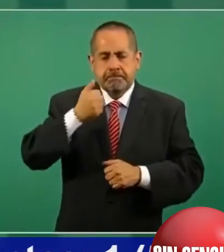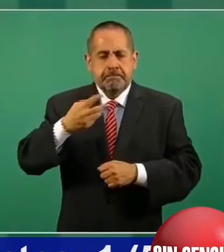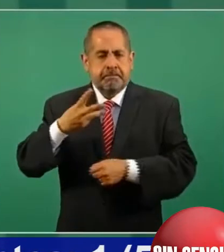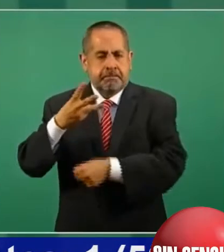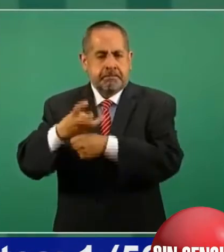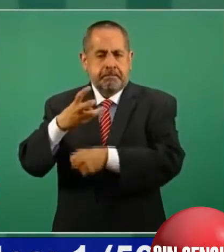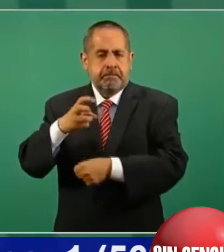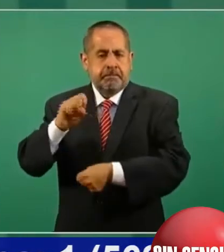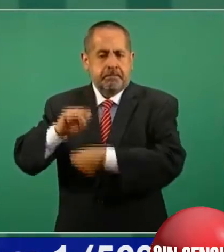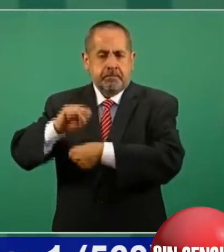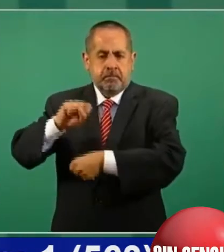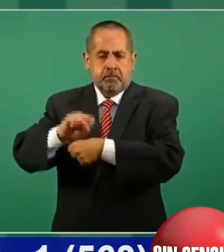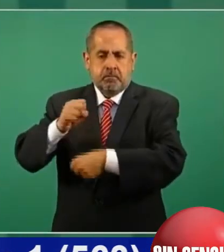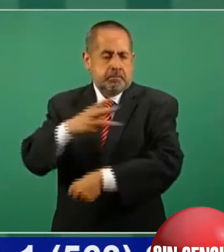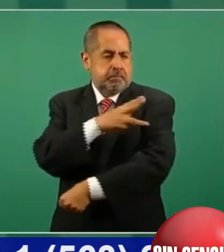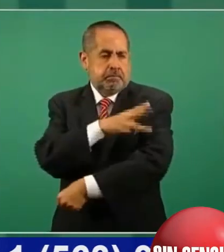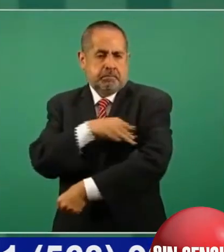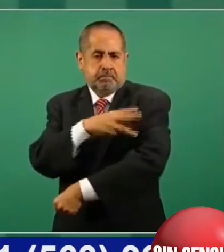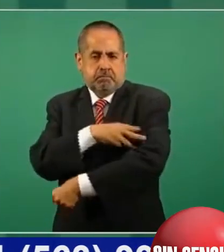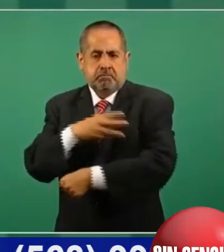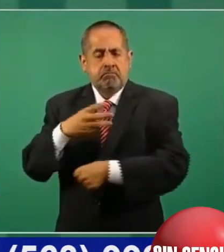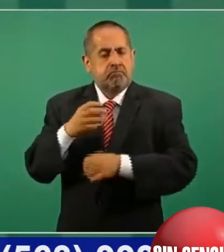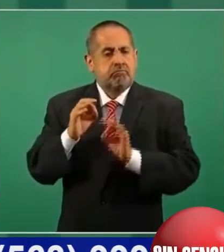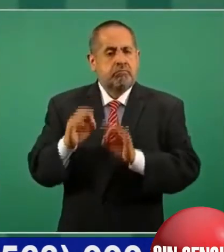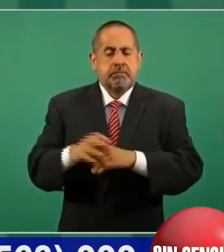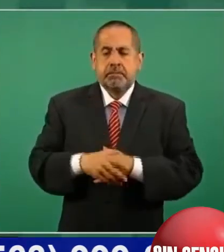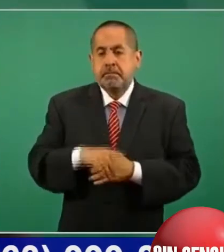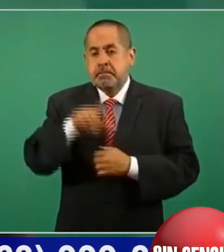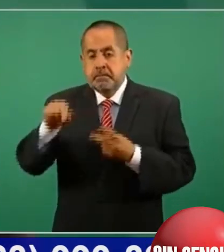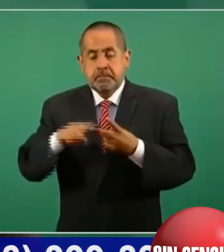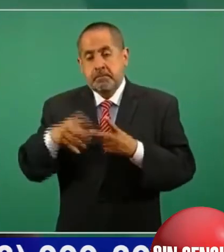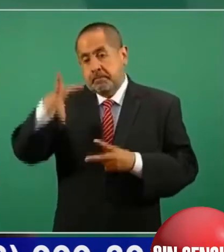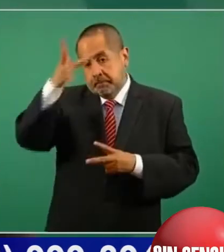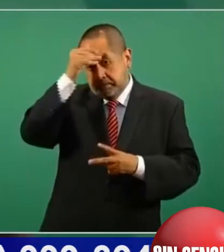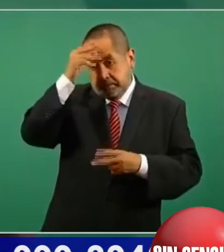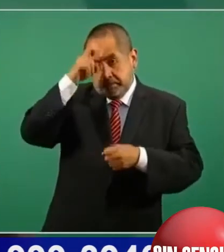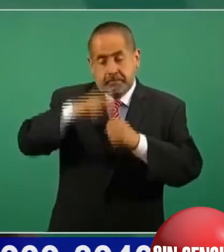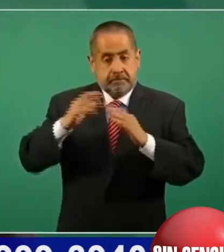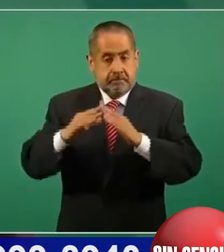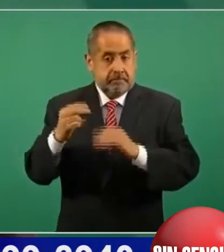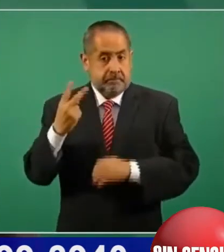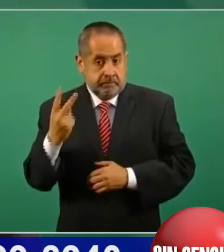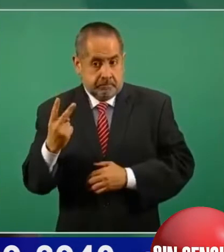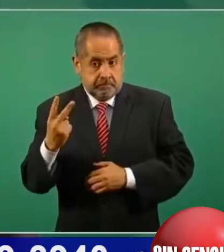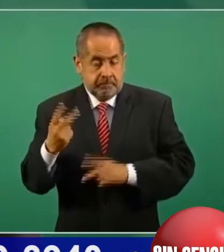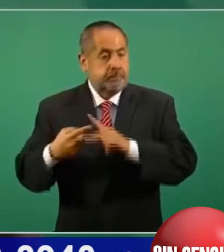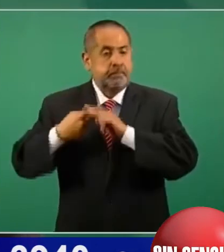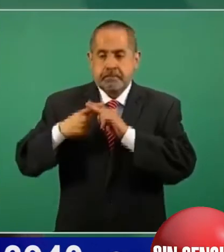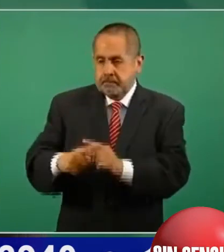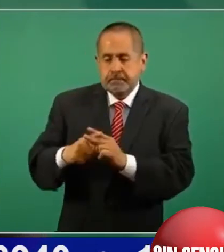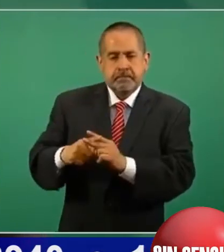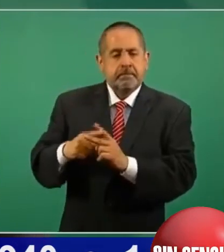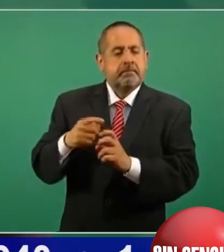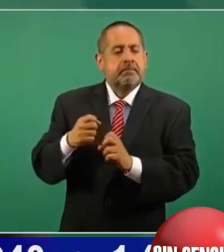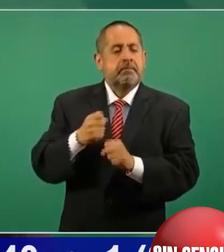secundaria. Aprende en Casa 2 se llevó a cabo para abrir el ciclo escolar